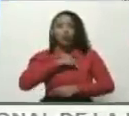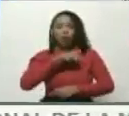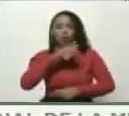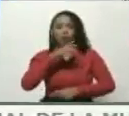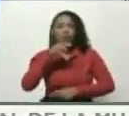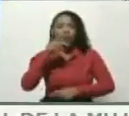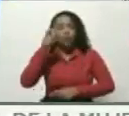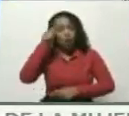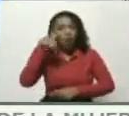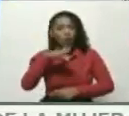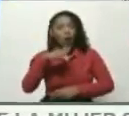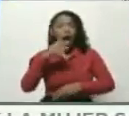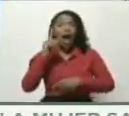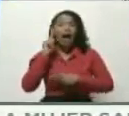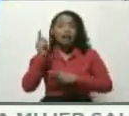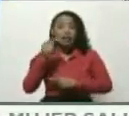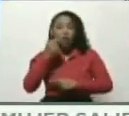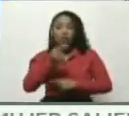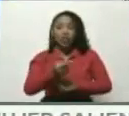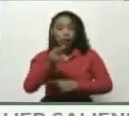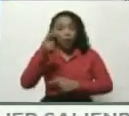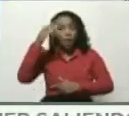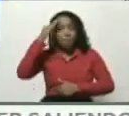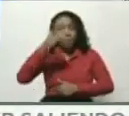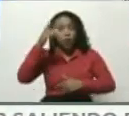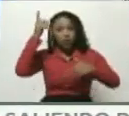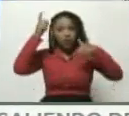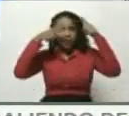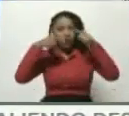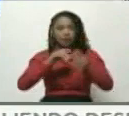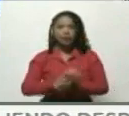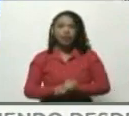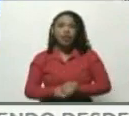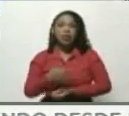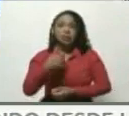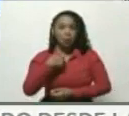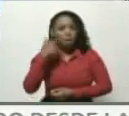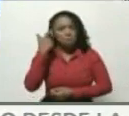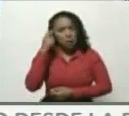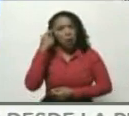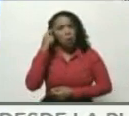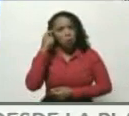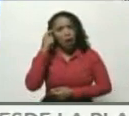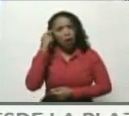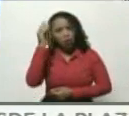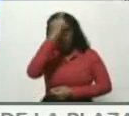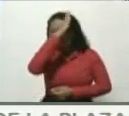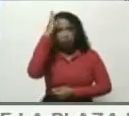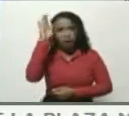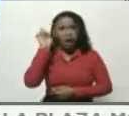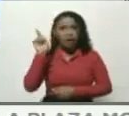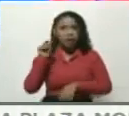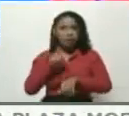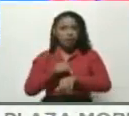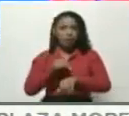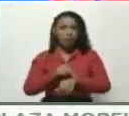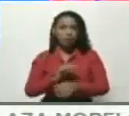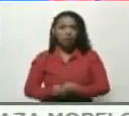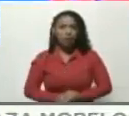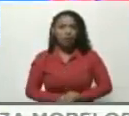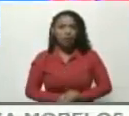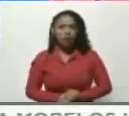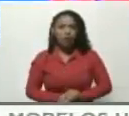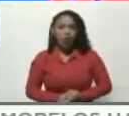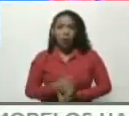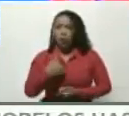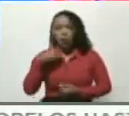concibió el comandante Hugo Chávez. Y yo recuerdo, Diosdado, esa época, yo no